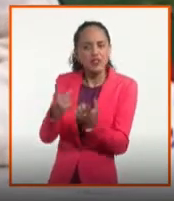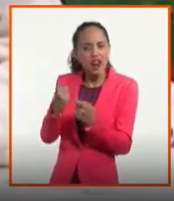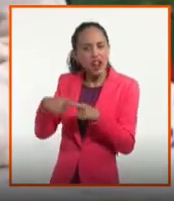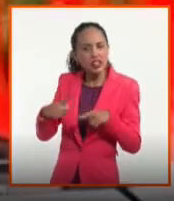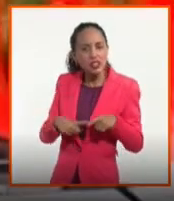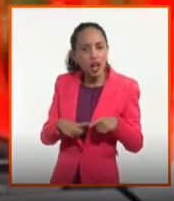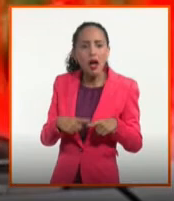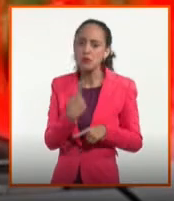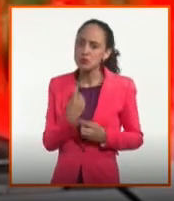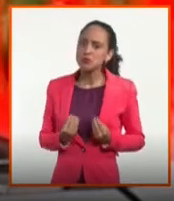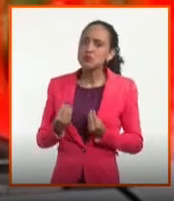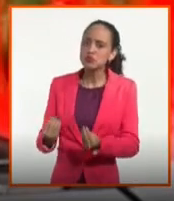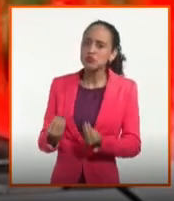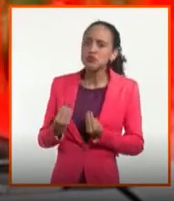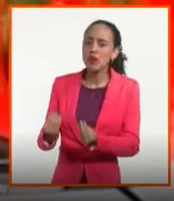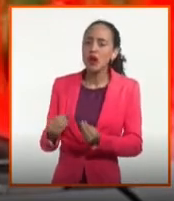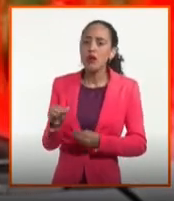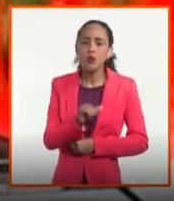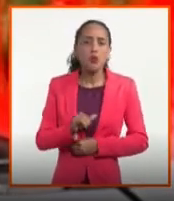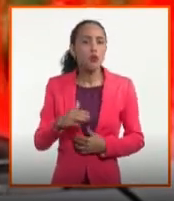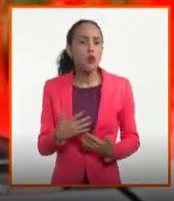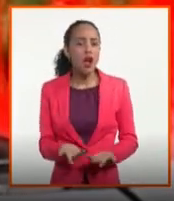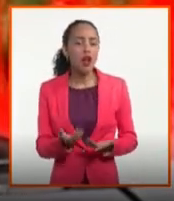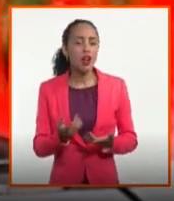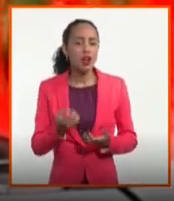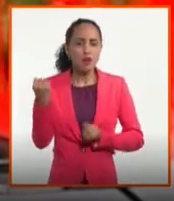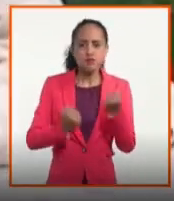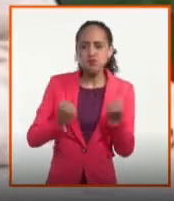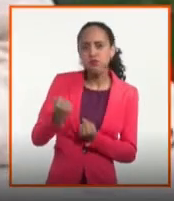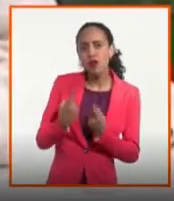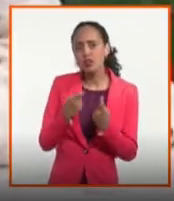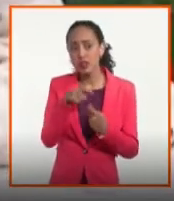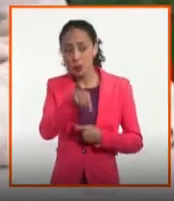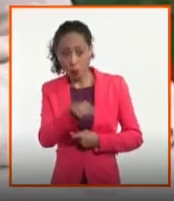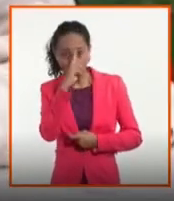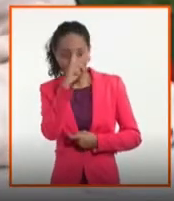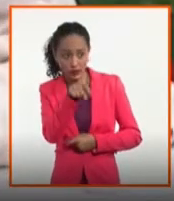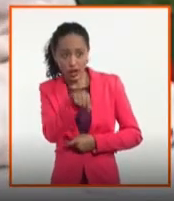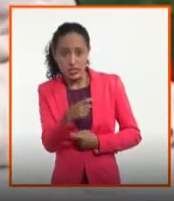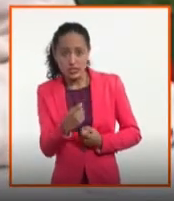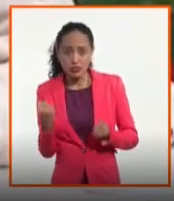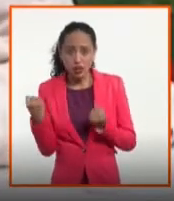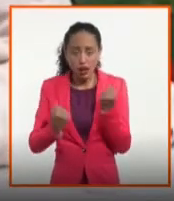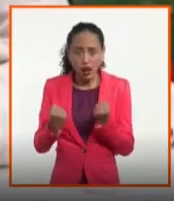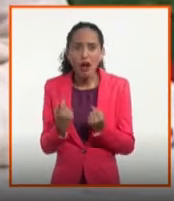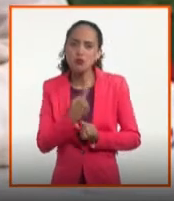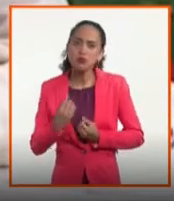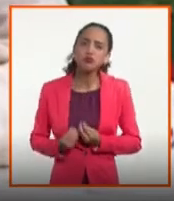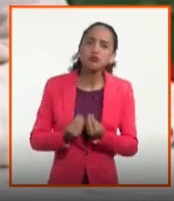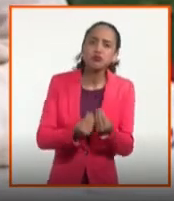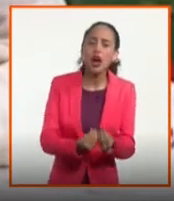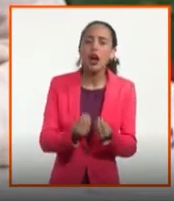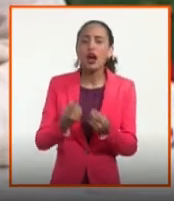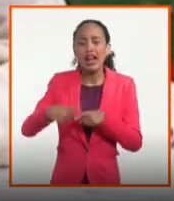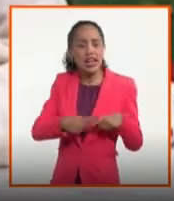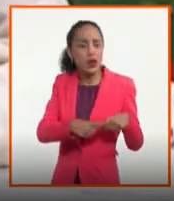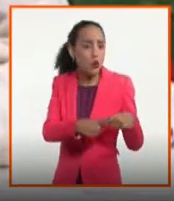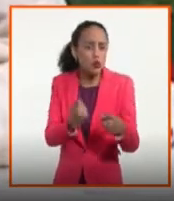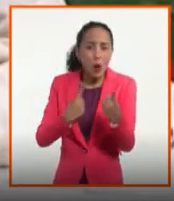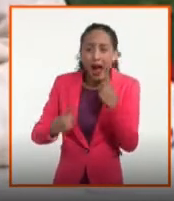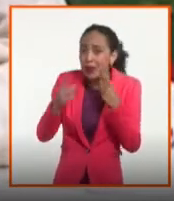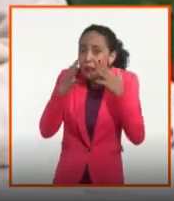que hiciera falta que no se pusiera no hubo un medio de transporte que no hiciera falta que no se pusiera no hubo un recurso cual fuera que no se